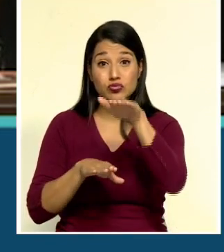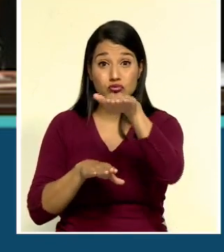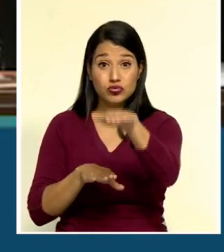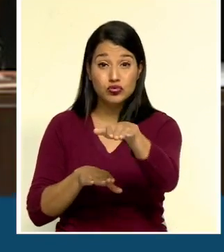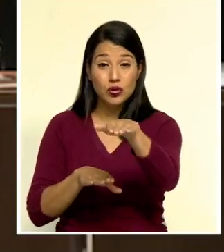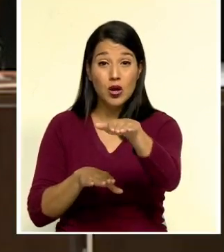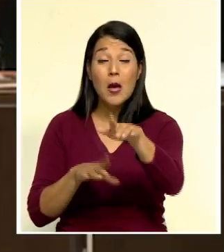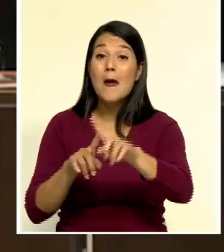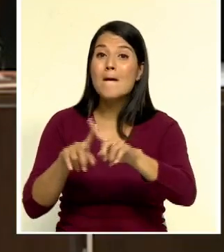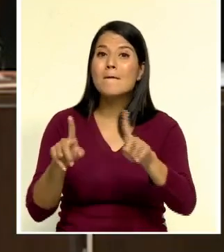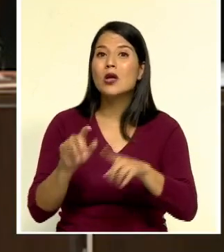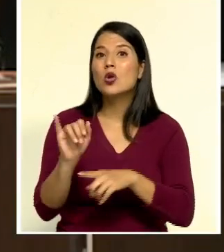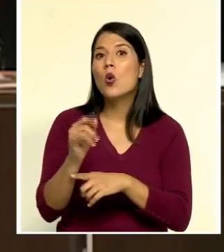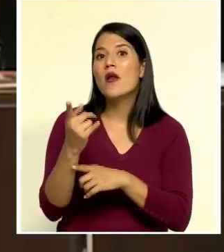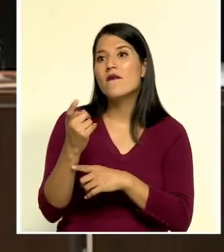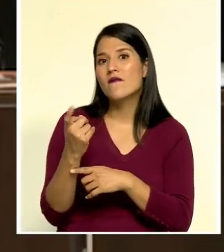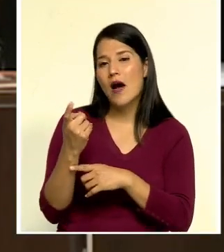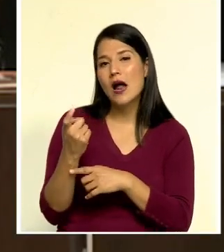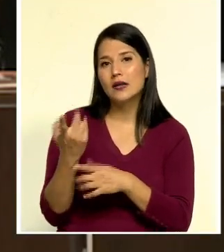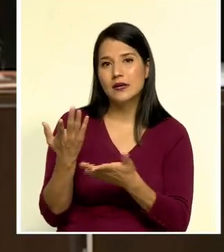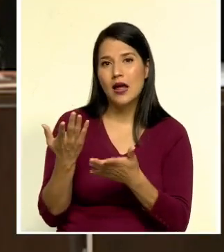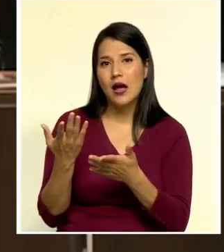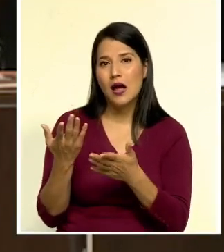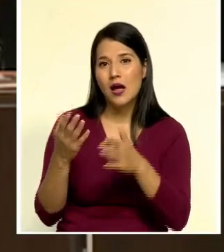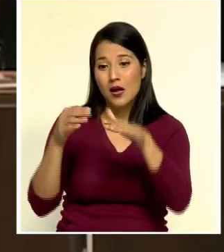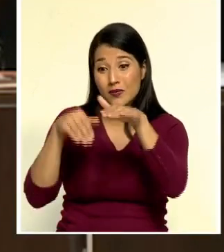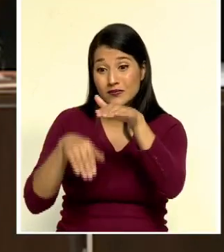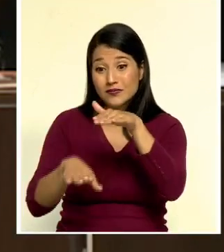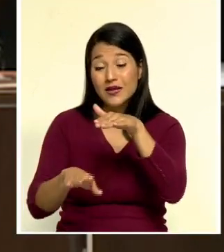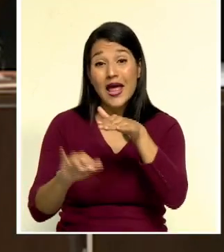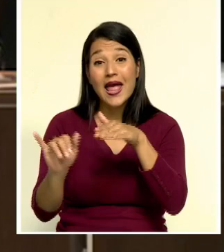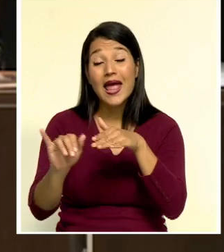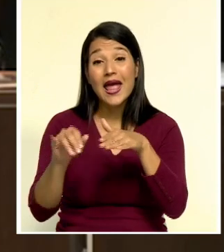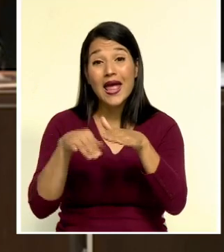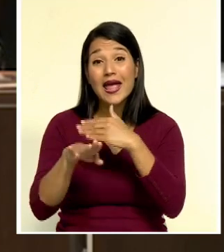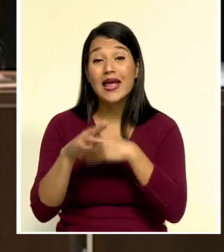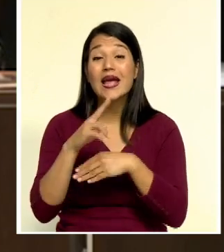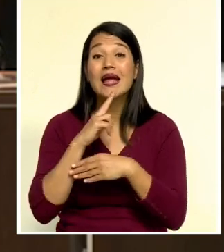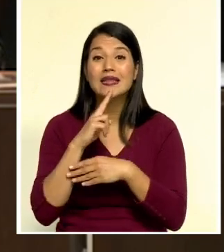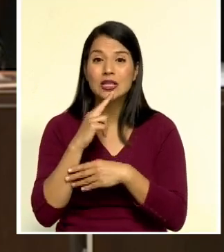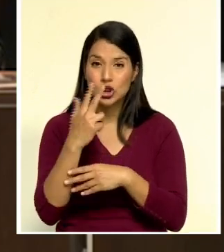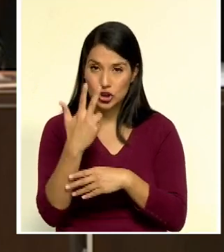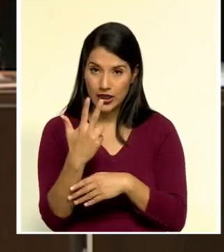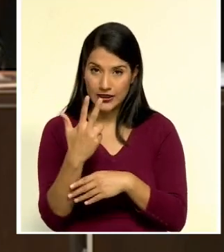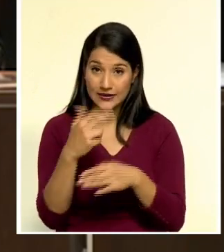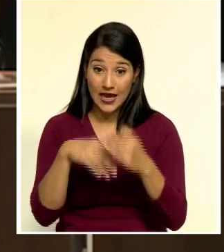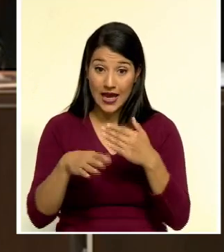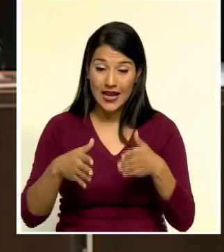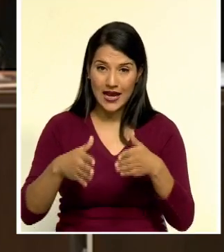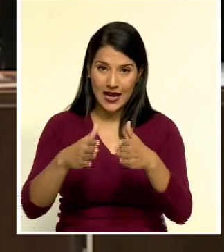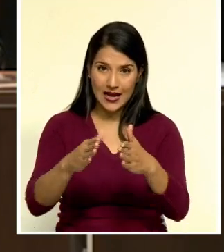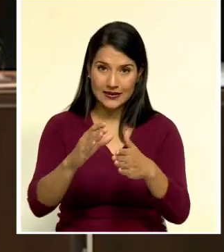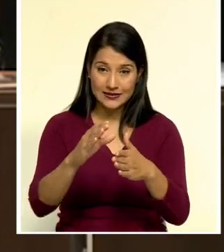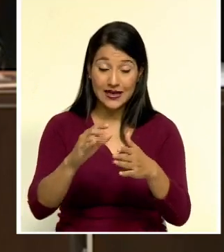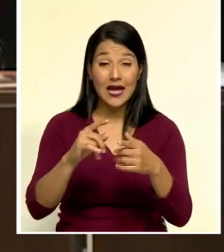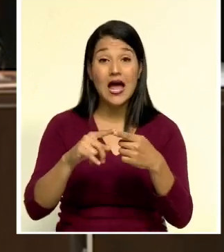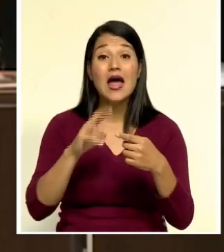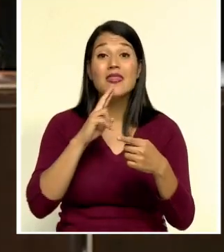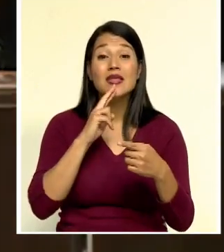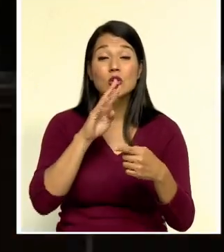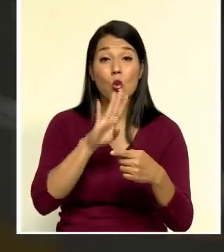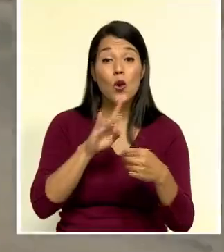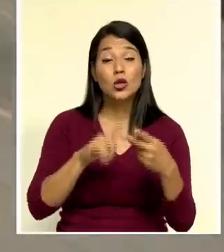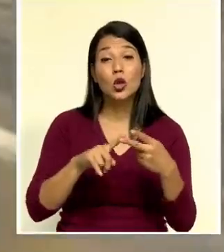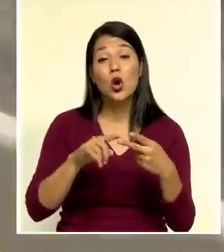nos quedan pendientes pasos, por ejemplo, a desnivel en Atillo, 3 para ser exactos, en la calle Costa Rica, en Atillo 4 y en Atillo